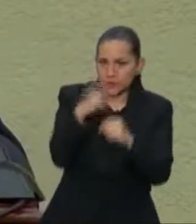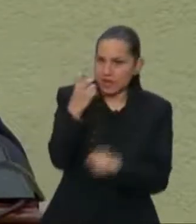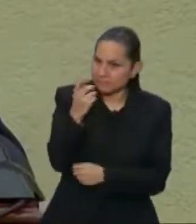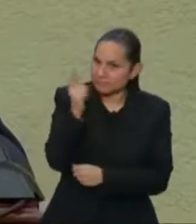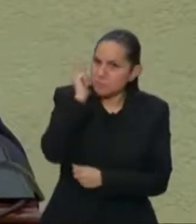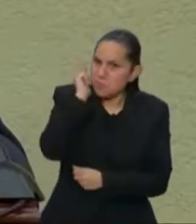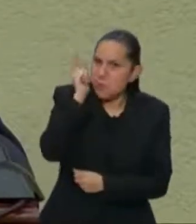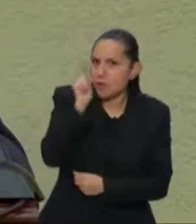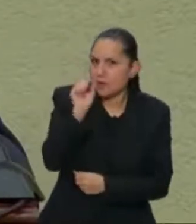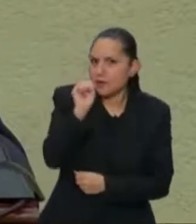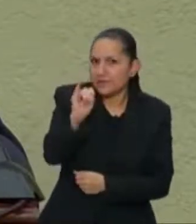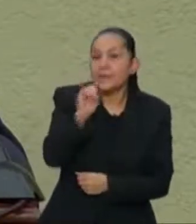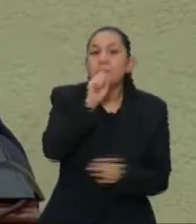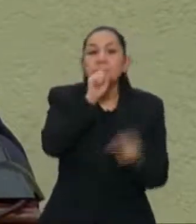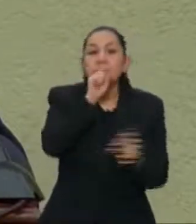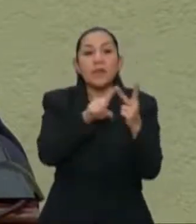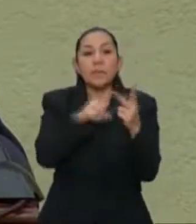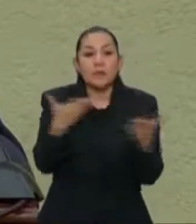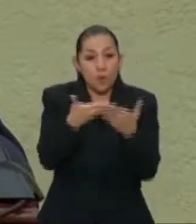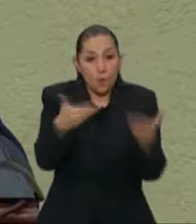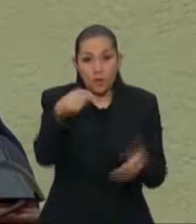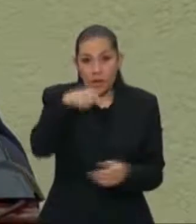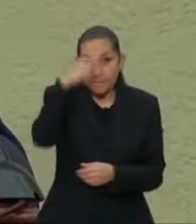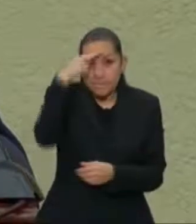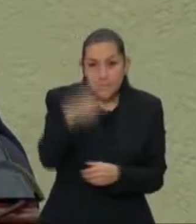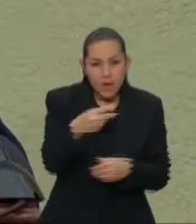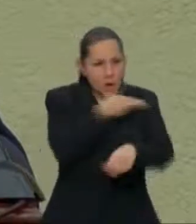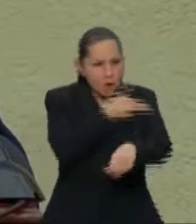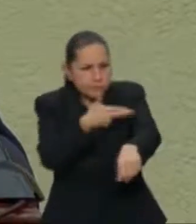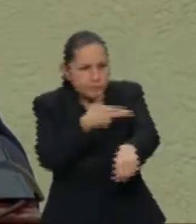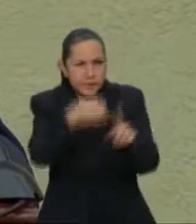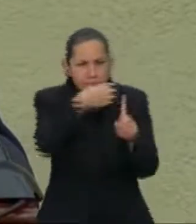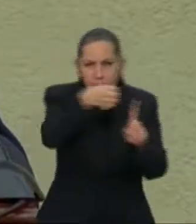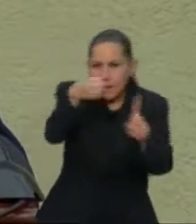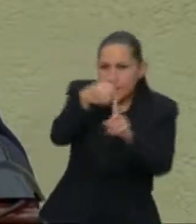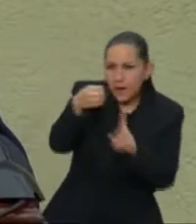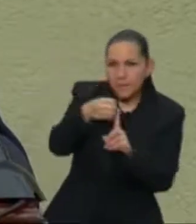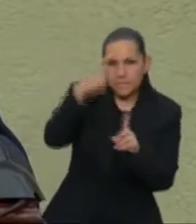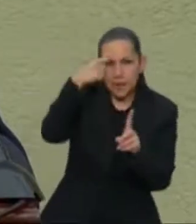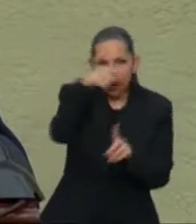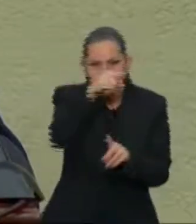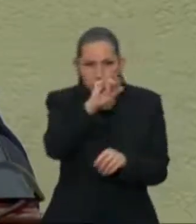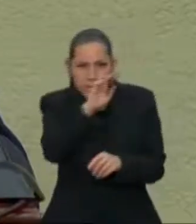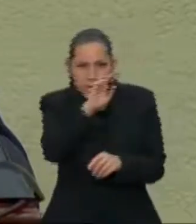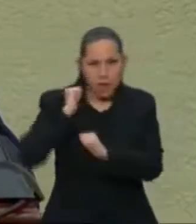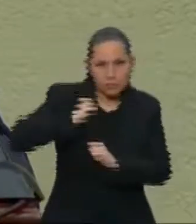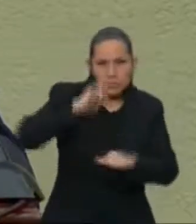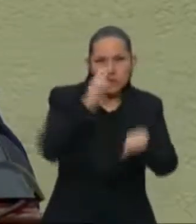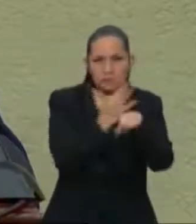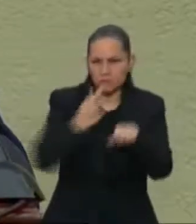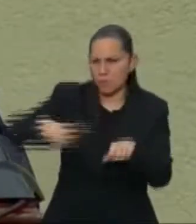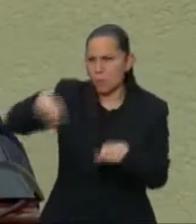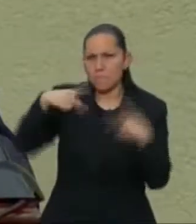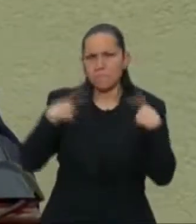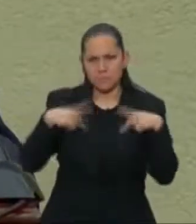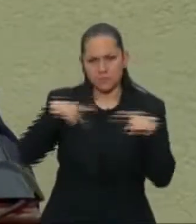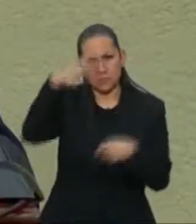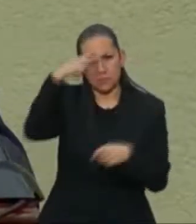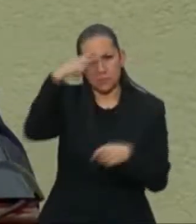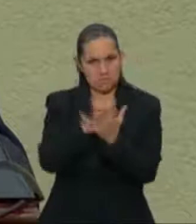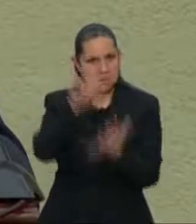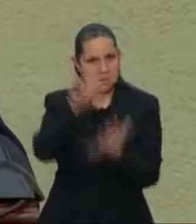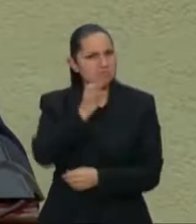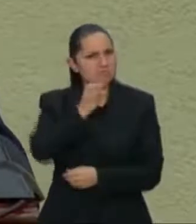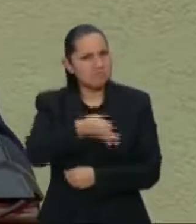institución civil del estado mexicano con mayores niveles de aprobación entre la población por todo lo anterior en el día en que la